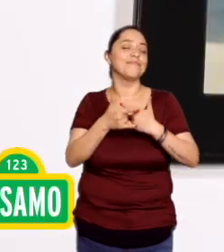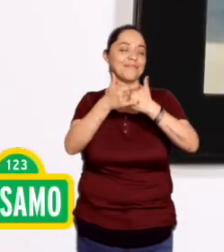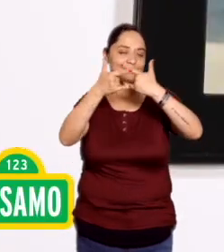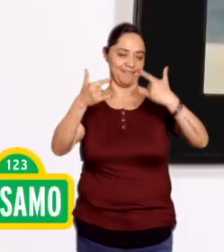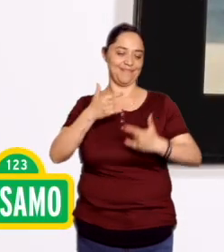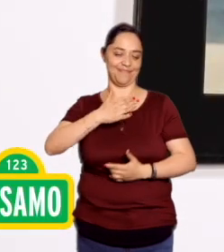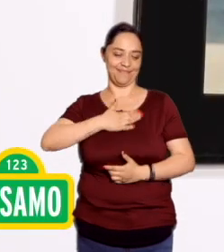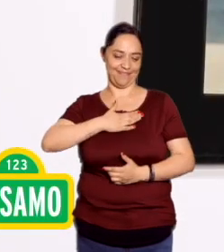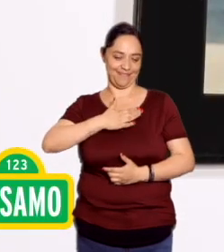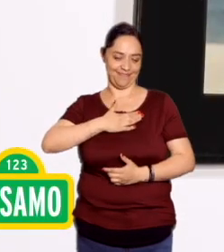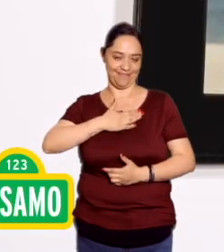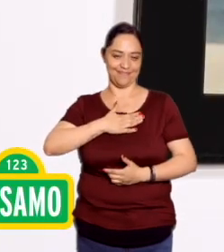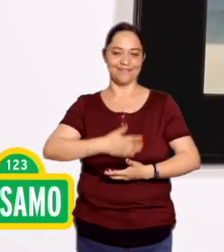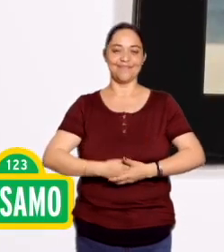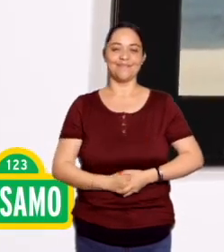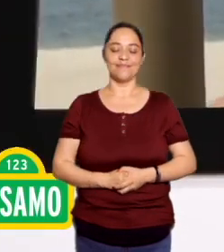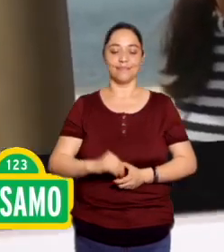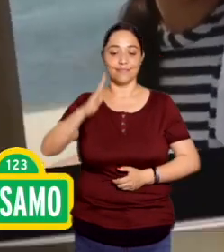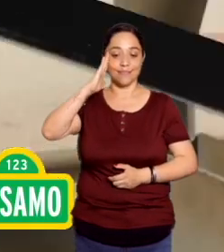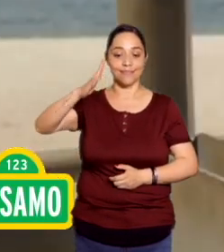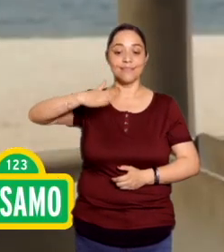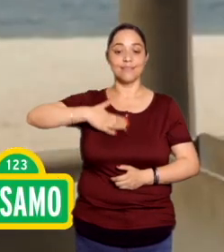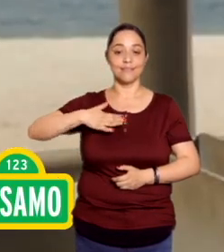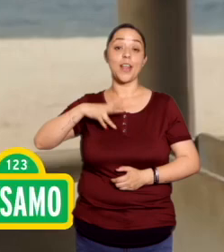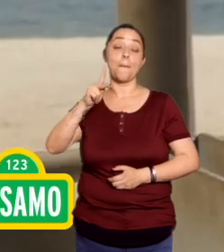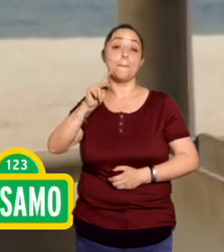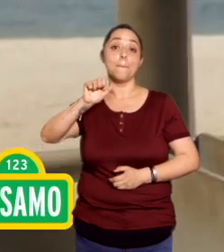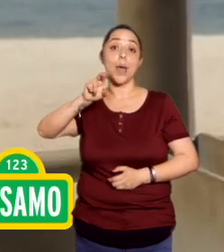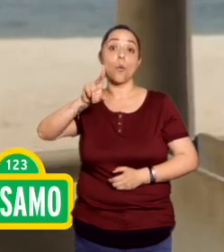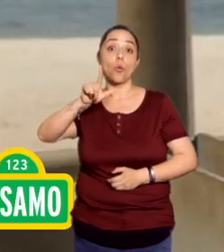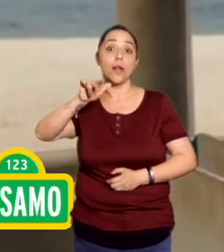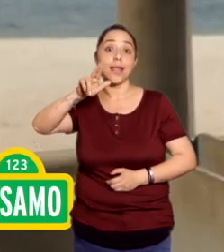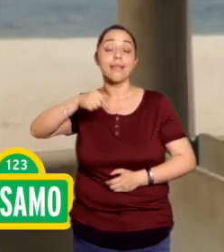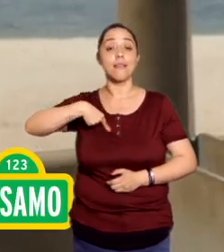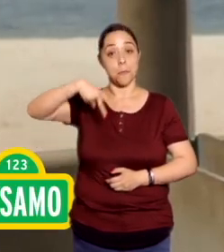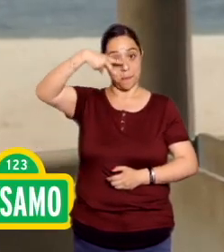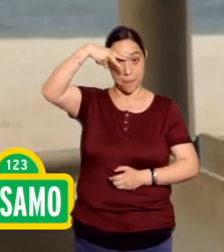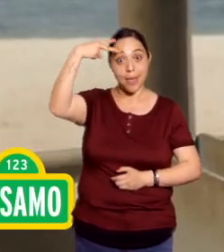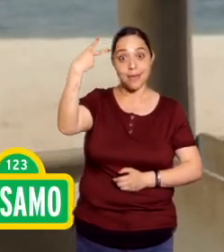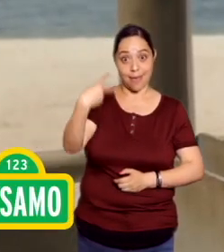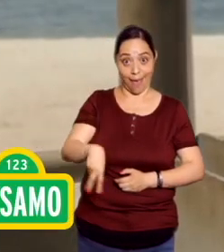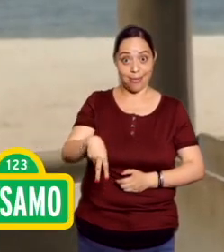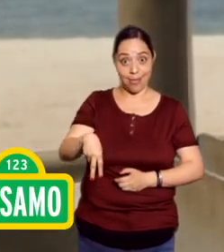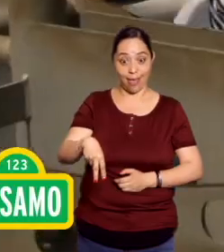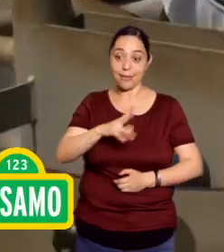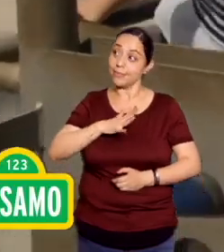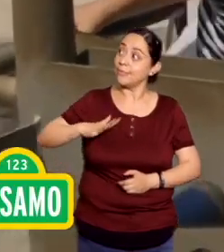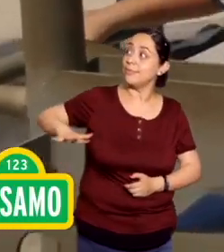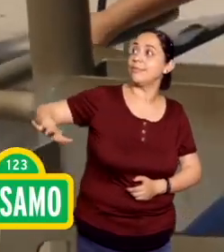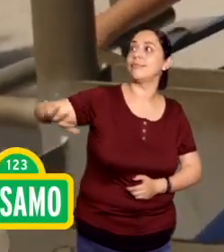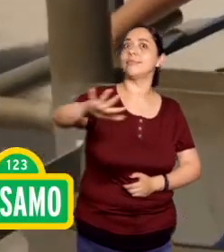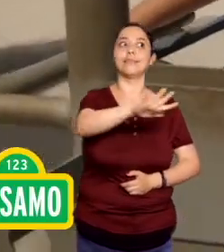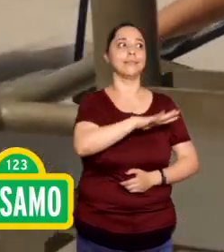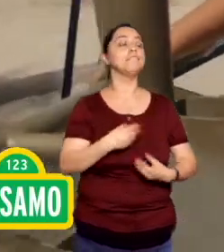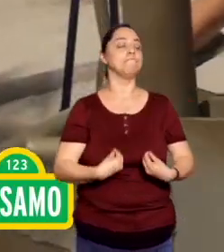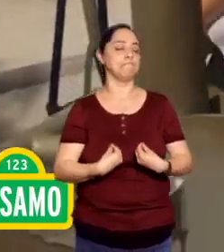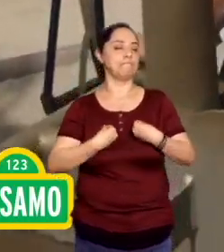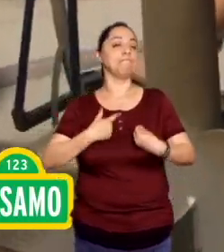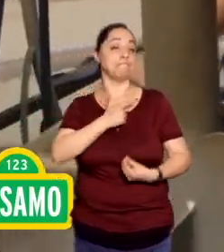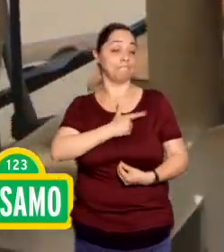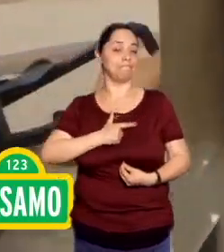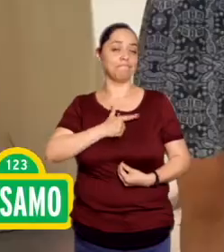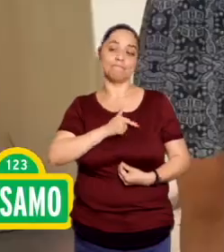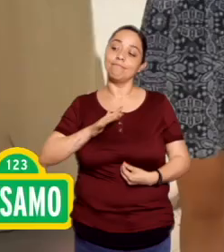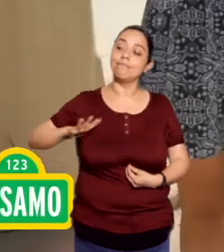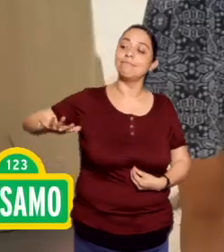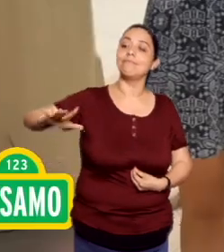¡Esta es... ¡mi historia! Hola, yo soy Paulina. Soy mexicana y me gusta mucho el lugar donde vivo junto